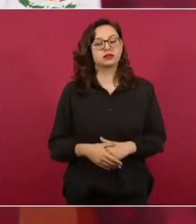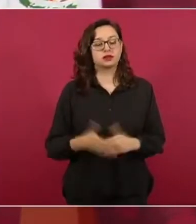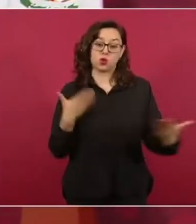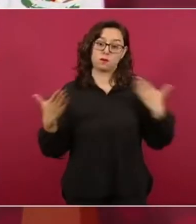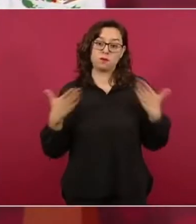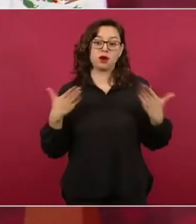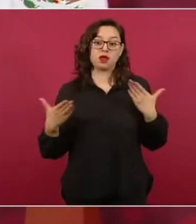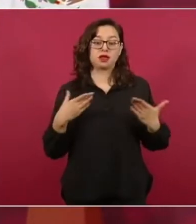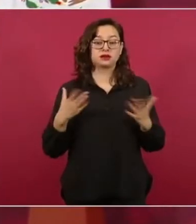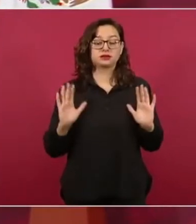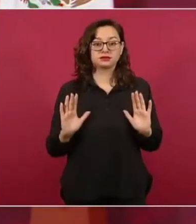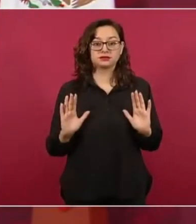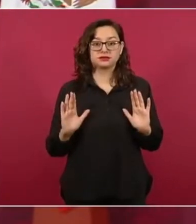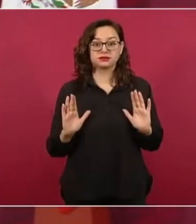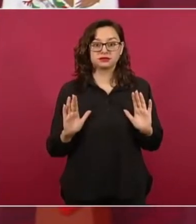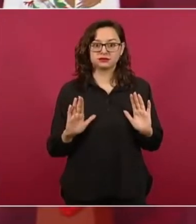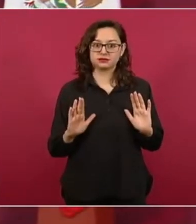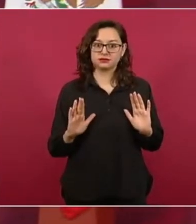Esto nos ayuda mucho.